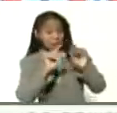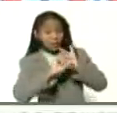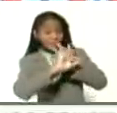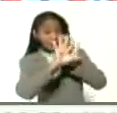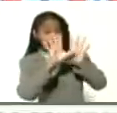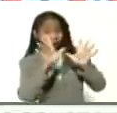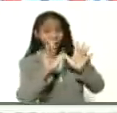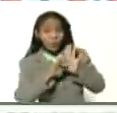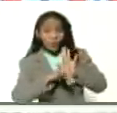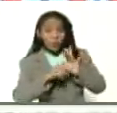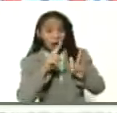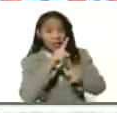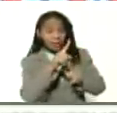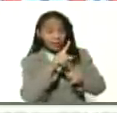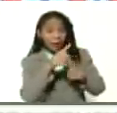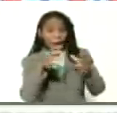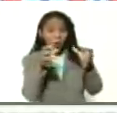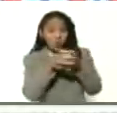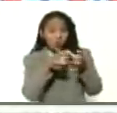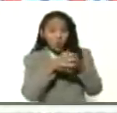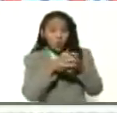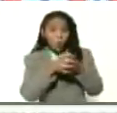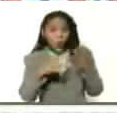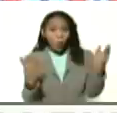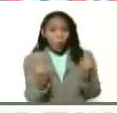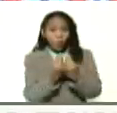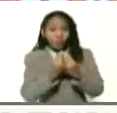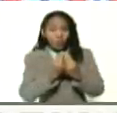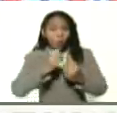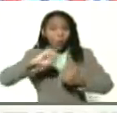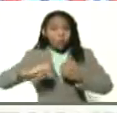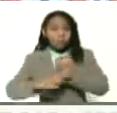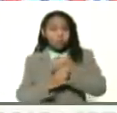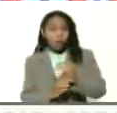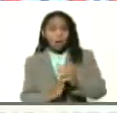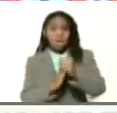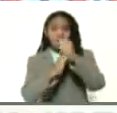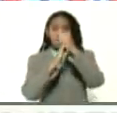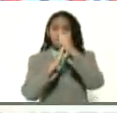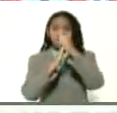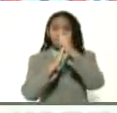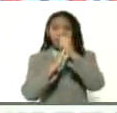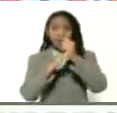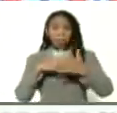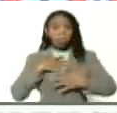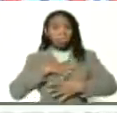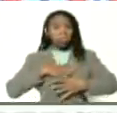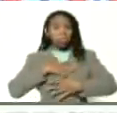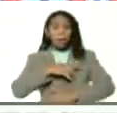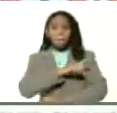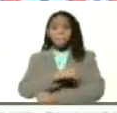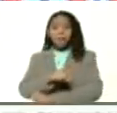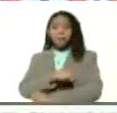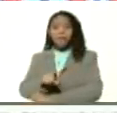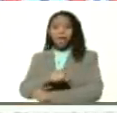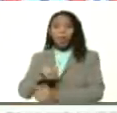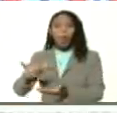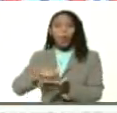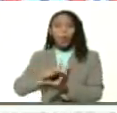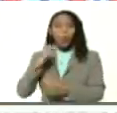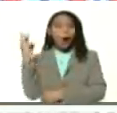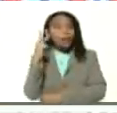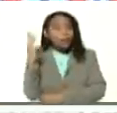banda criminal que se dedicó, con Juan Guaidó a la cabeza, a satisfacer el mandato de Washington